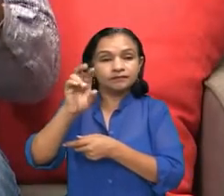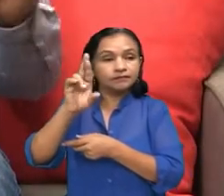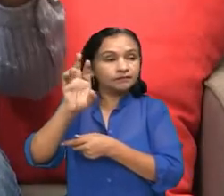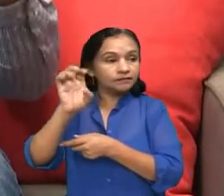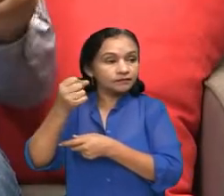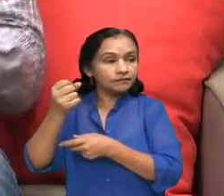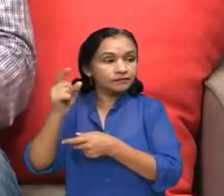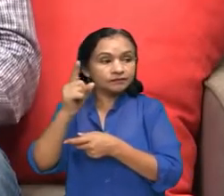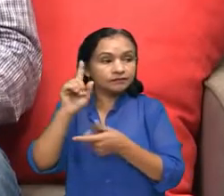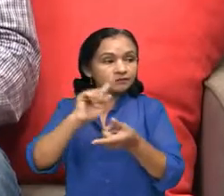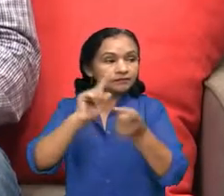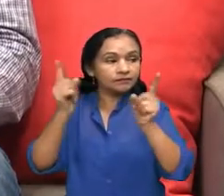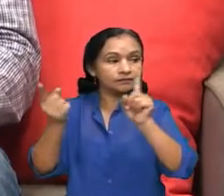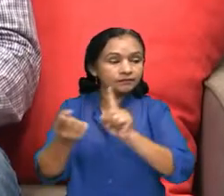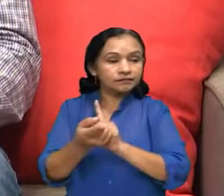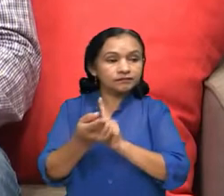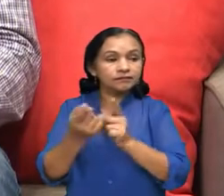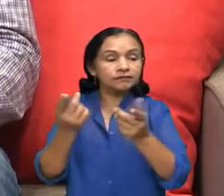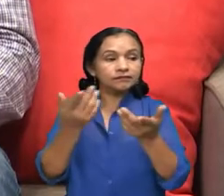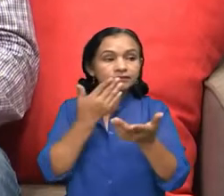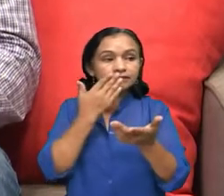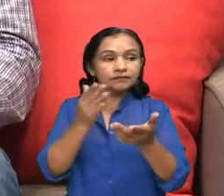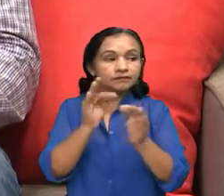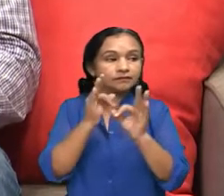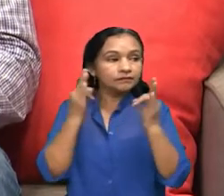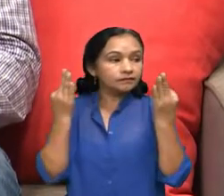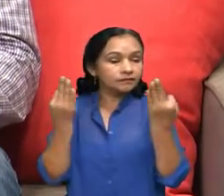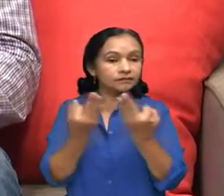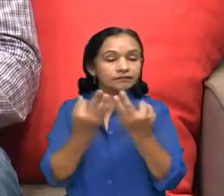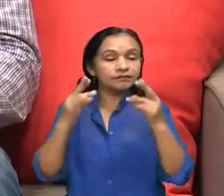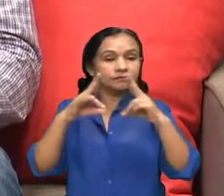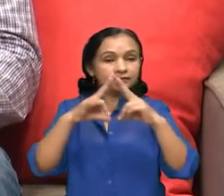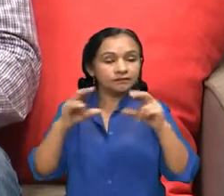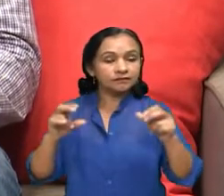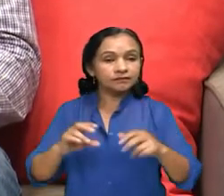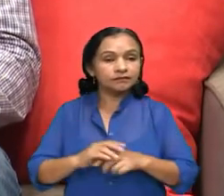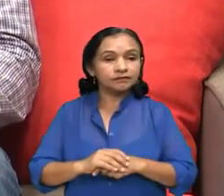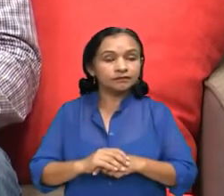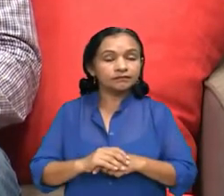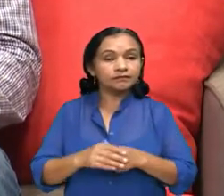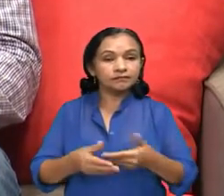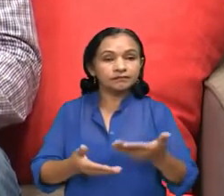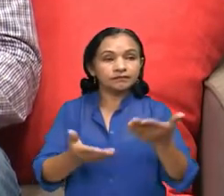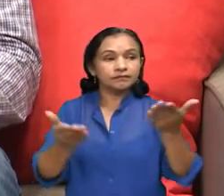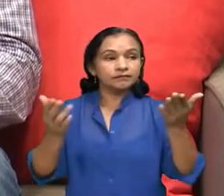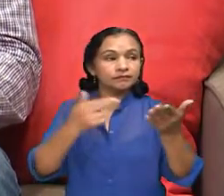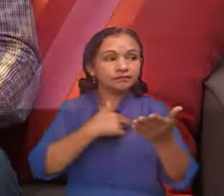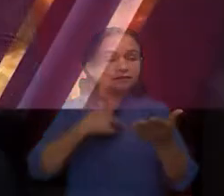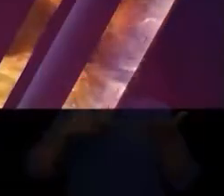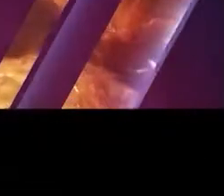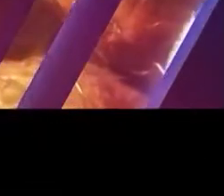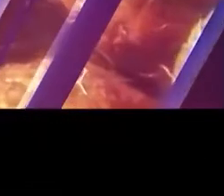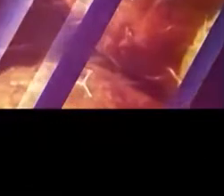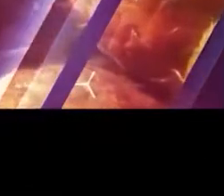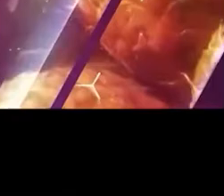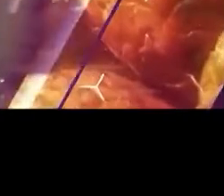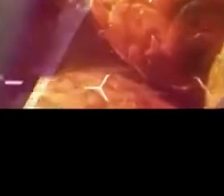también una sola transformación, y el bienestar de las familias nicaragüenses. Exacto. Adelante con el reportaje Emprendedores.